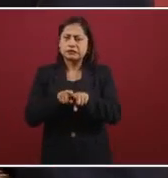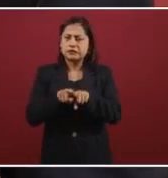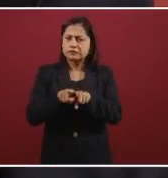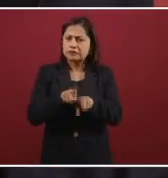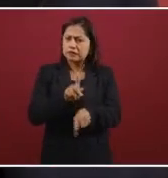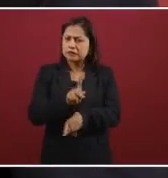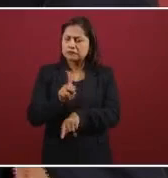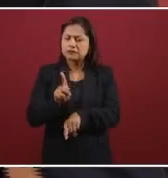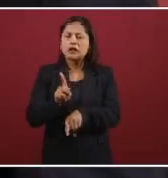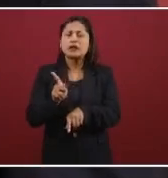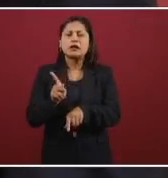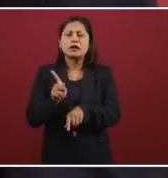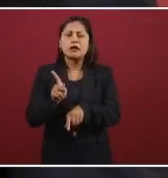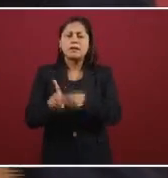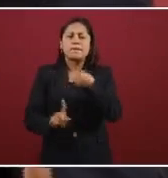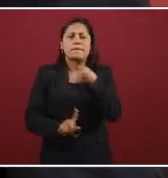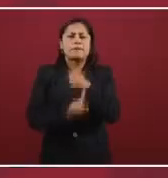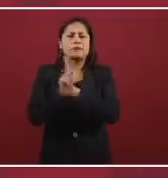y que se busque